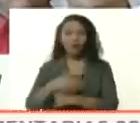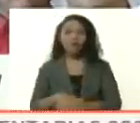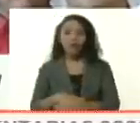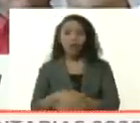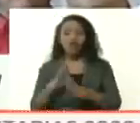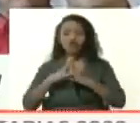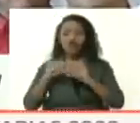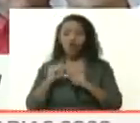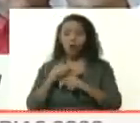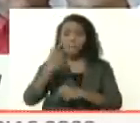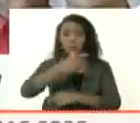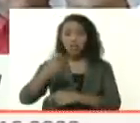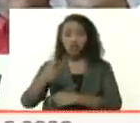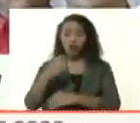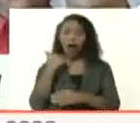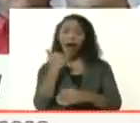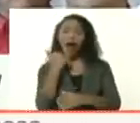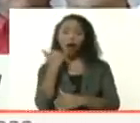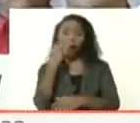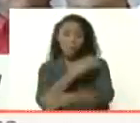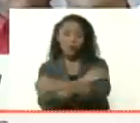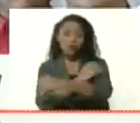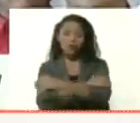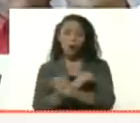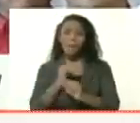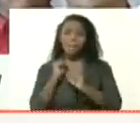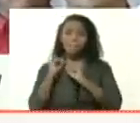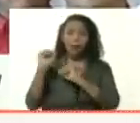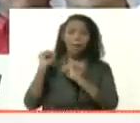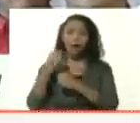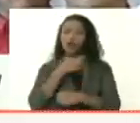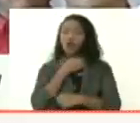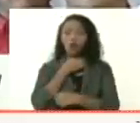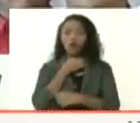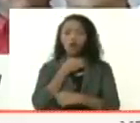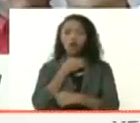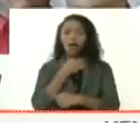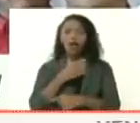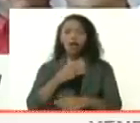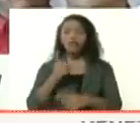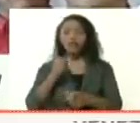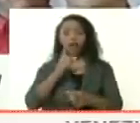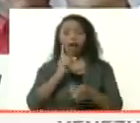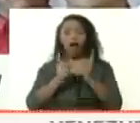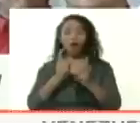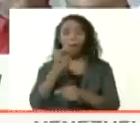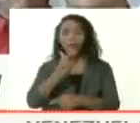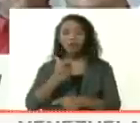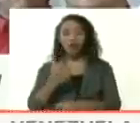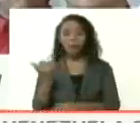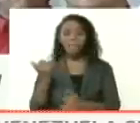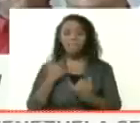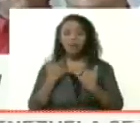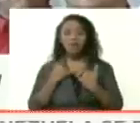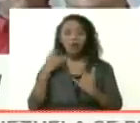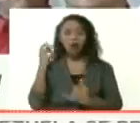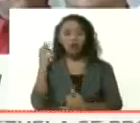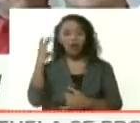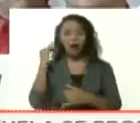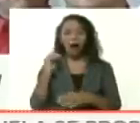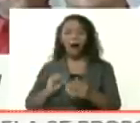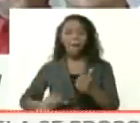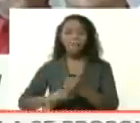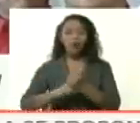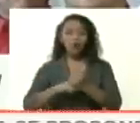aquel que se oponga a la nueva forma de dictadura de los autoproclamados, apoyados desde Estados